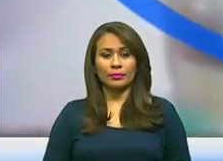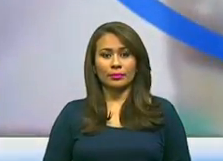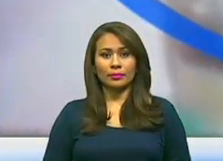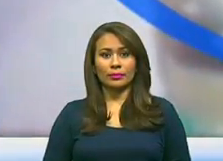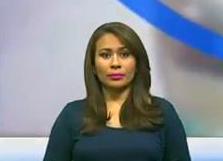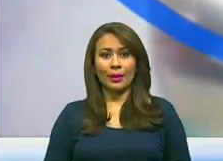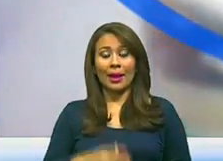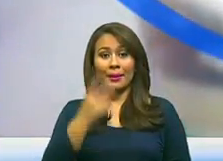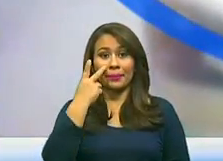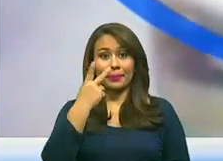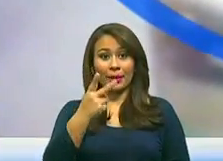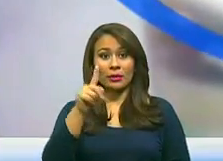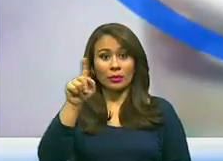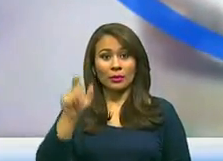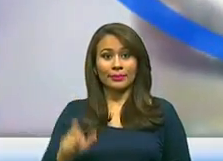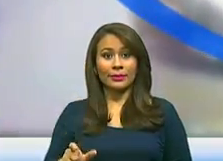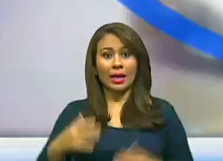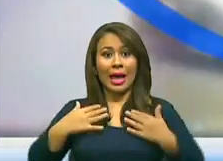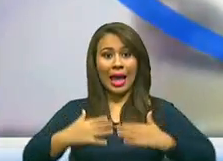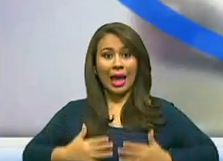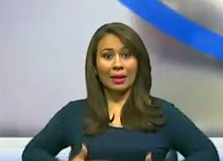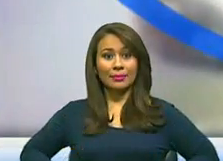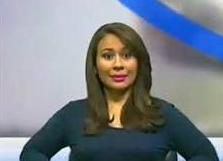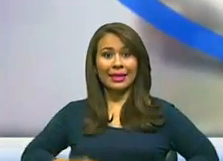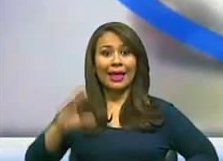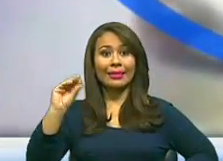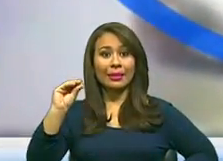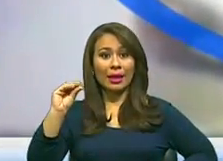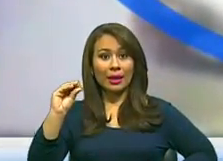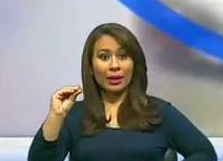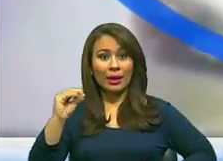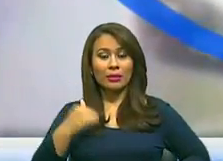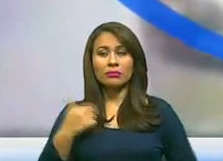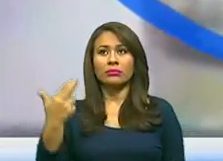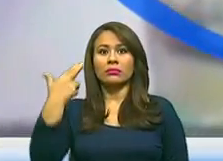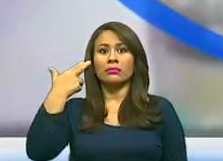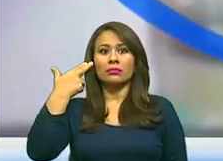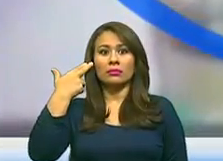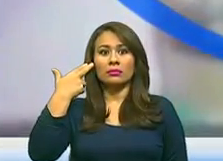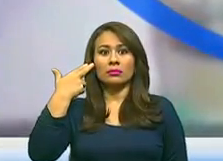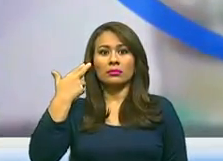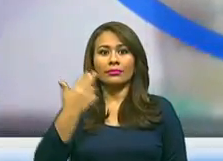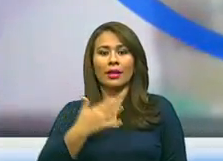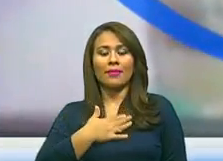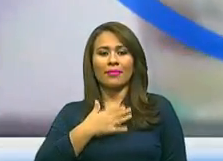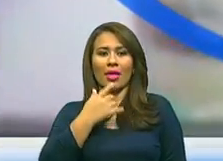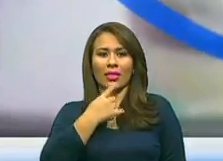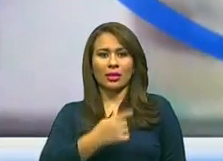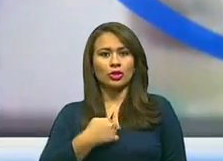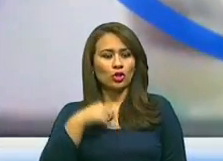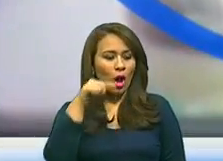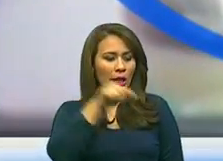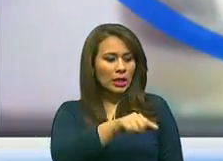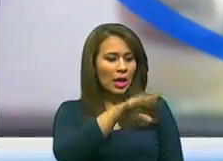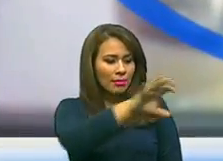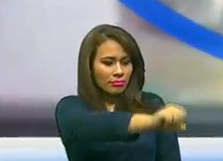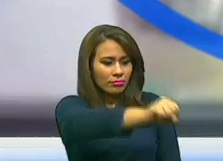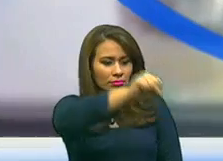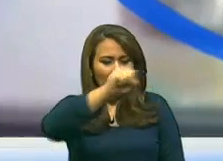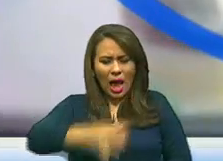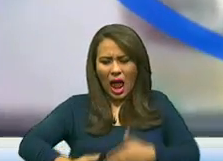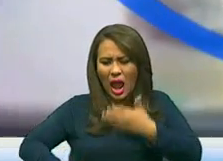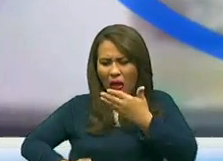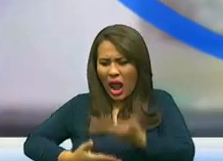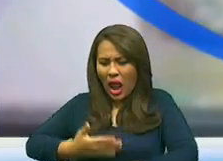Viene un señor de allá de camiseta negra y me coge y me apuntala. Y me dice, yo vengo por ti, me dice, hijo de tal, me